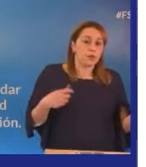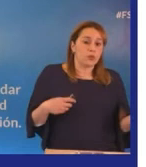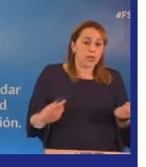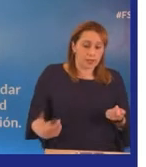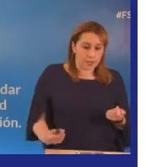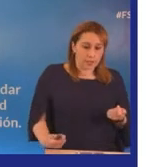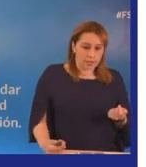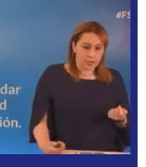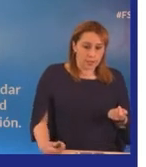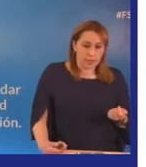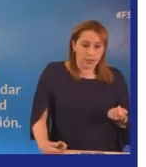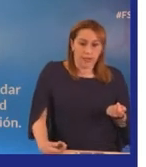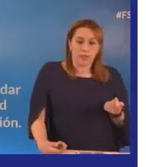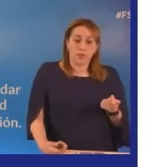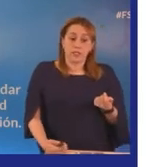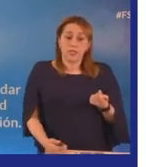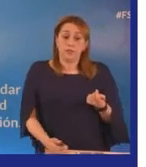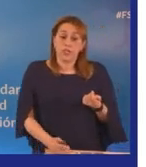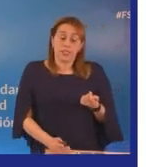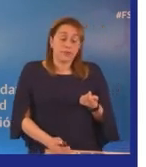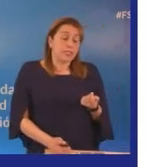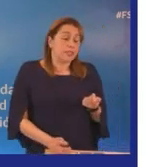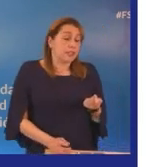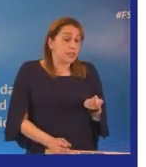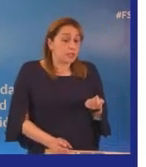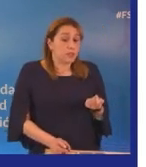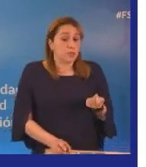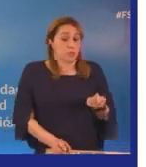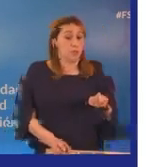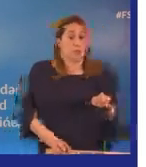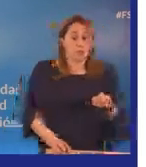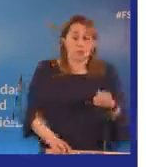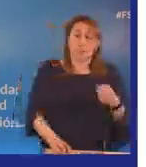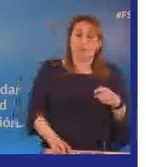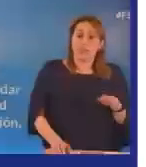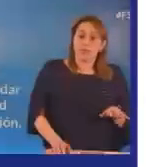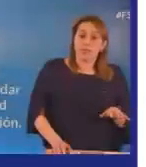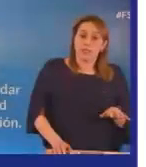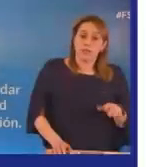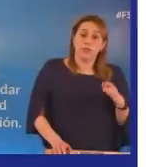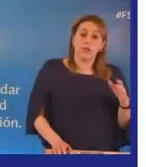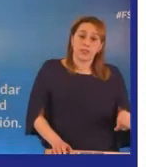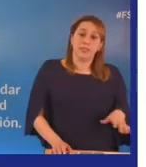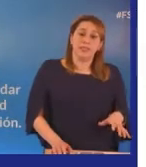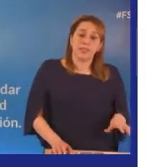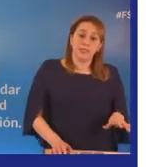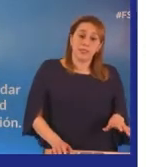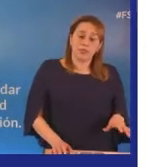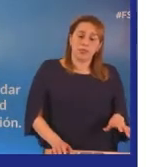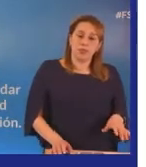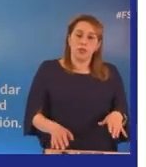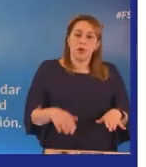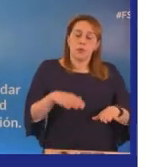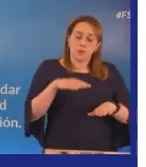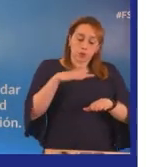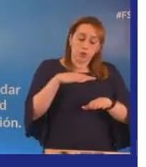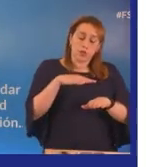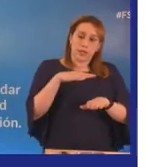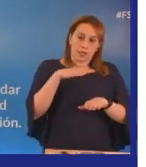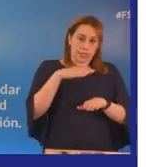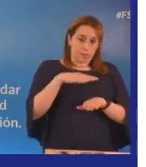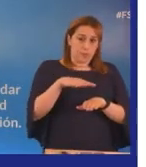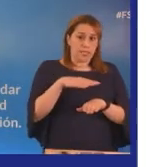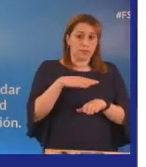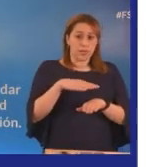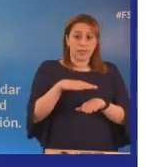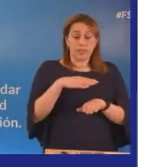cuerpo para colocárselas. Entonces hay muchísimas técnicas donde podemos facilitar que el paciente pueda seguir haciéndolo. Podemos